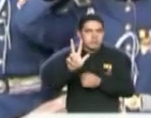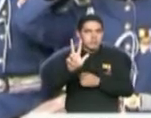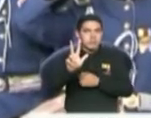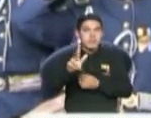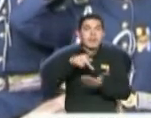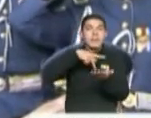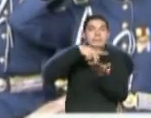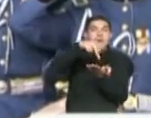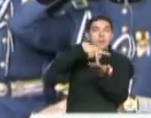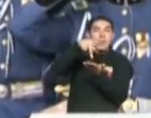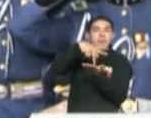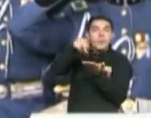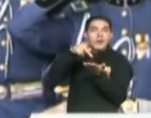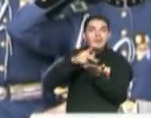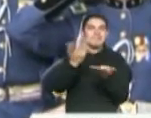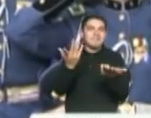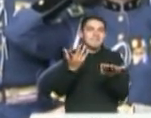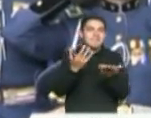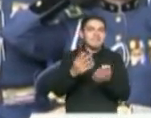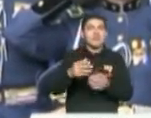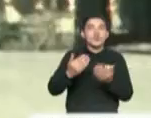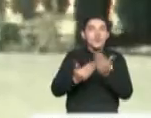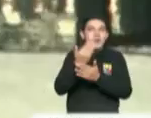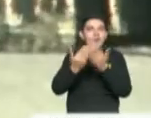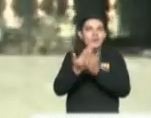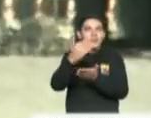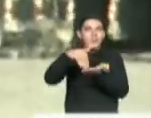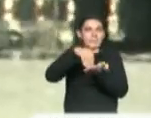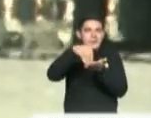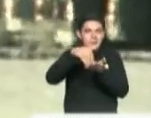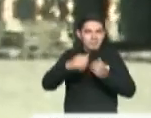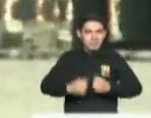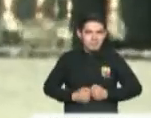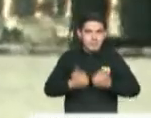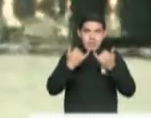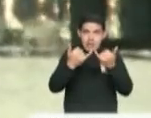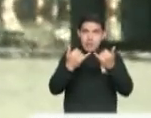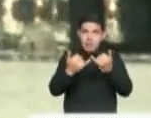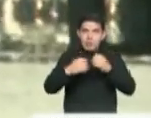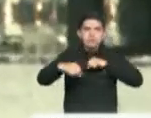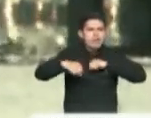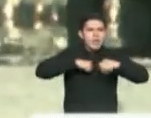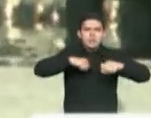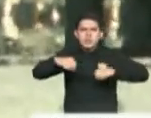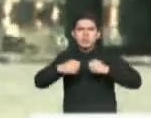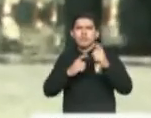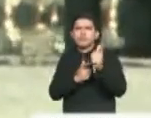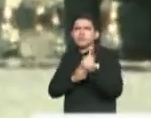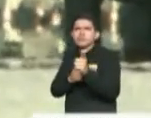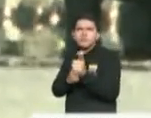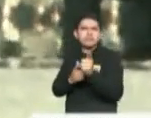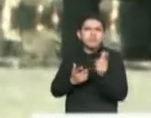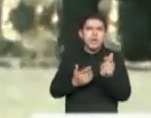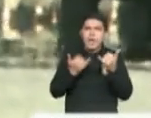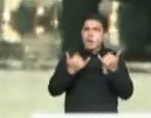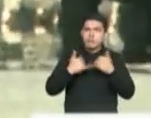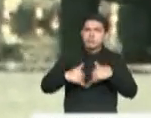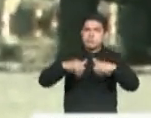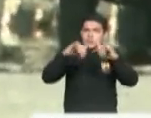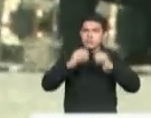isspol tendrán efecto en los nuevos miembros quienes actualmente están activos de la fuerza continuarán como hasta ahora